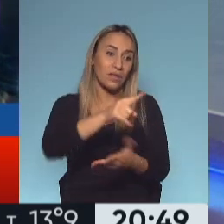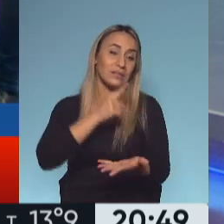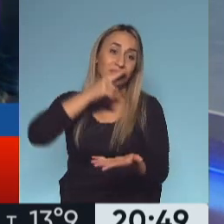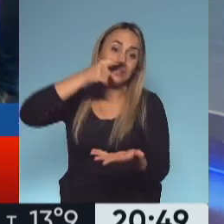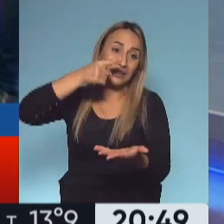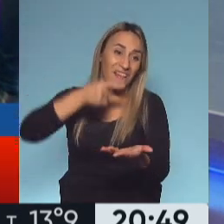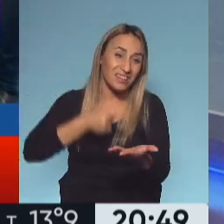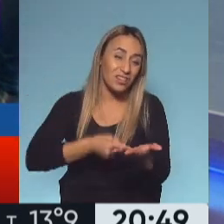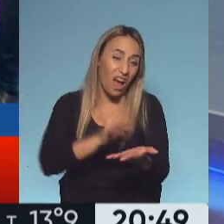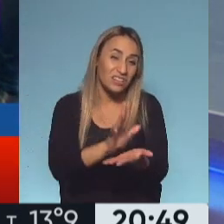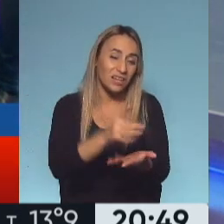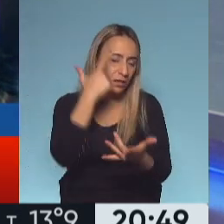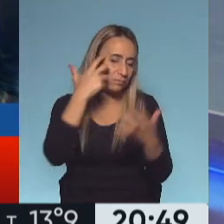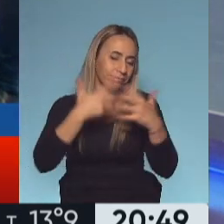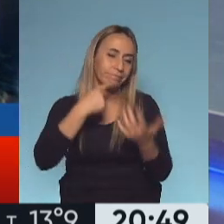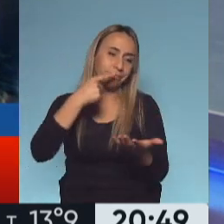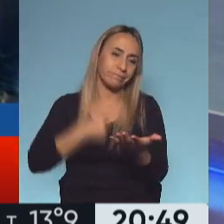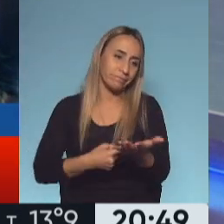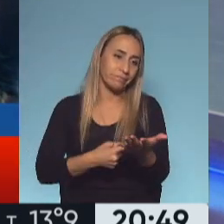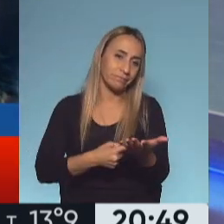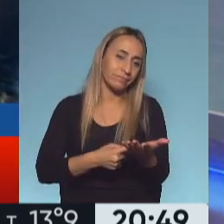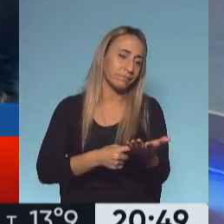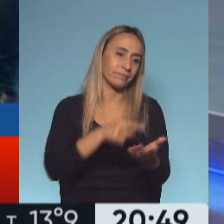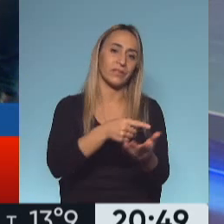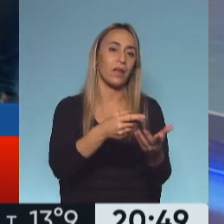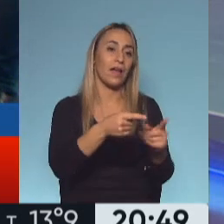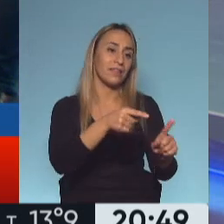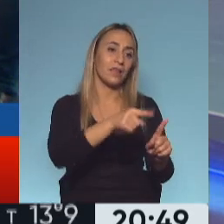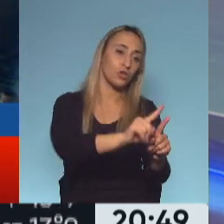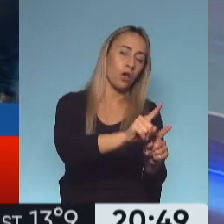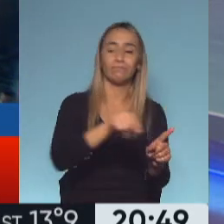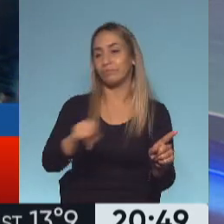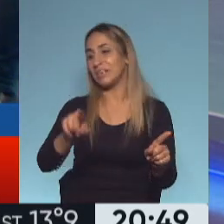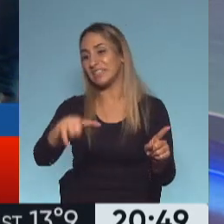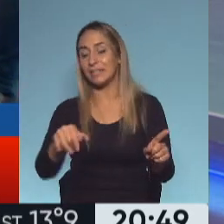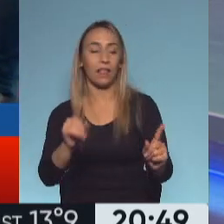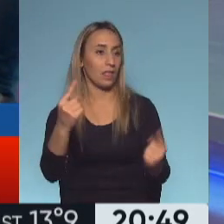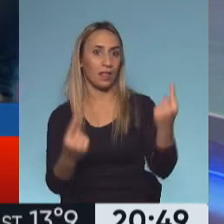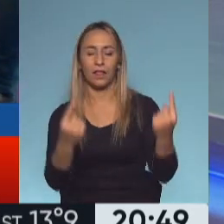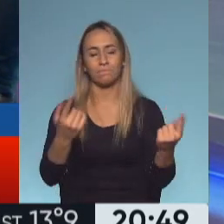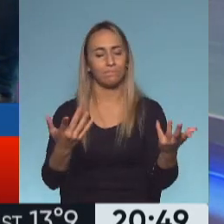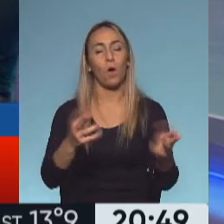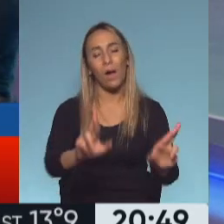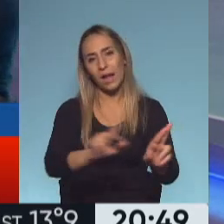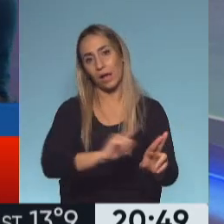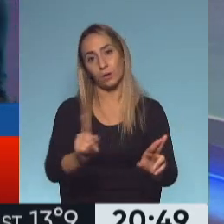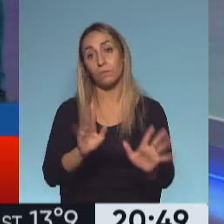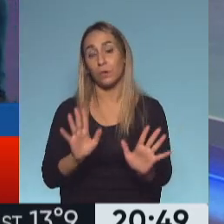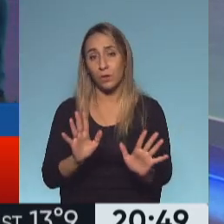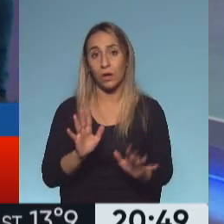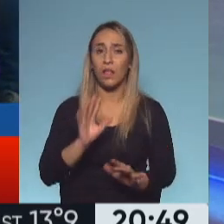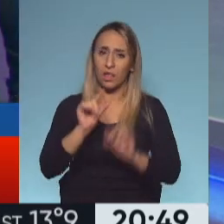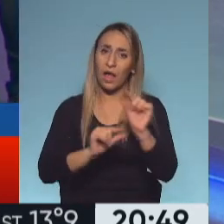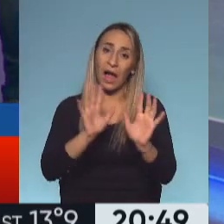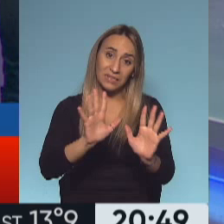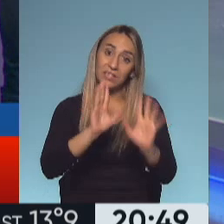A que nunca haya que pensarlas. Pero lamentablemente sí hay que pensar cómo se pueden tomar esas decisiones. Así que de esto también se